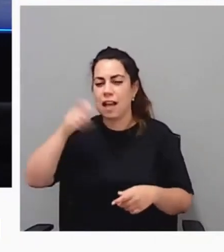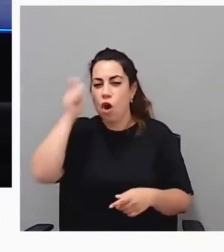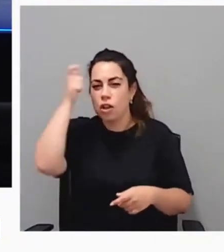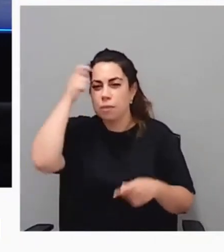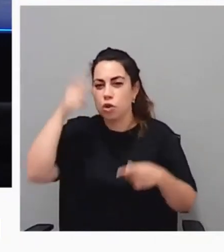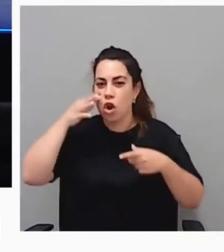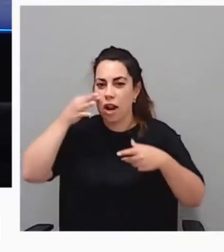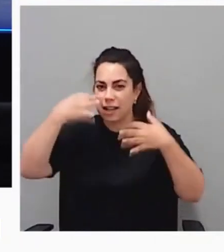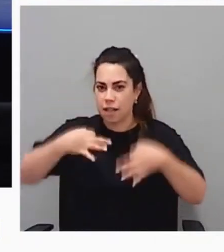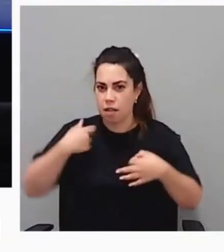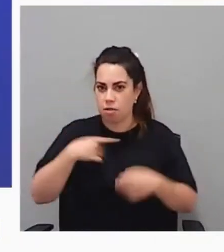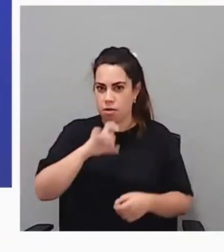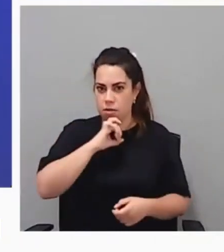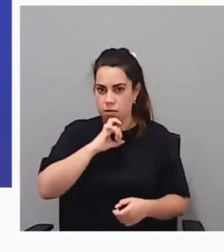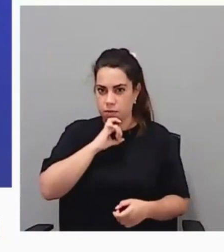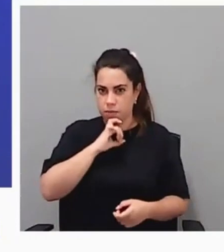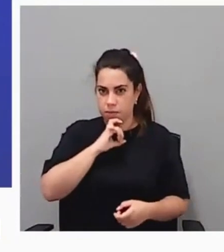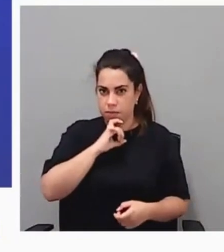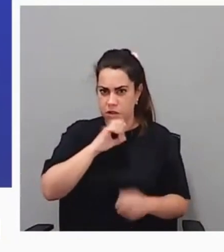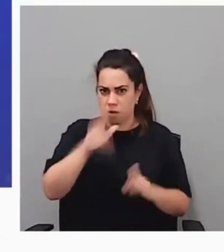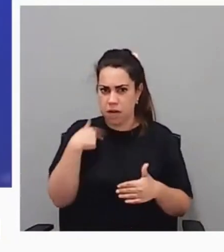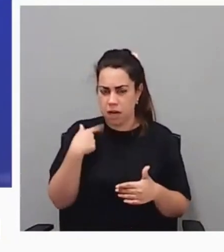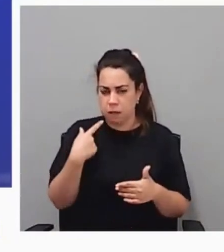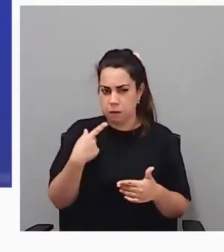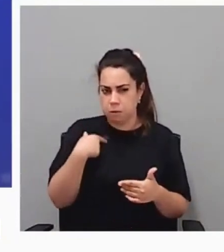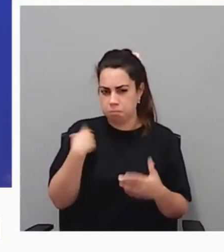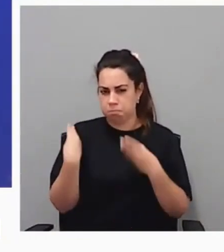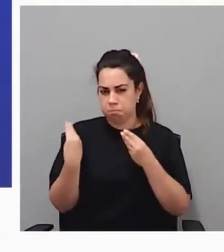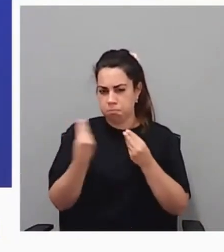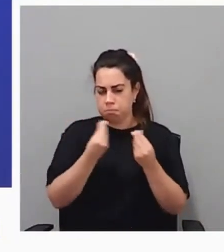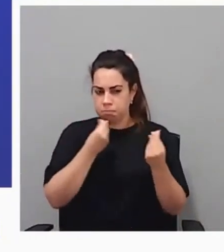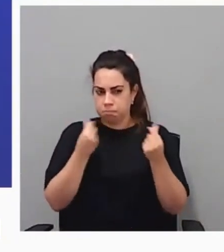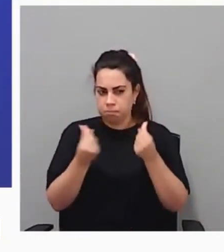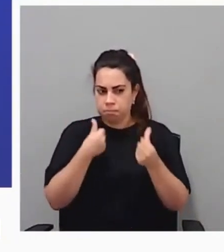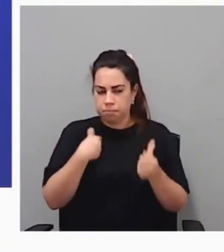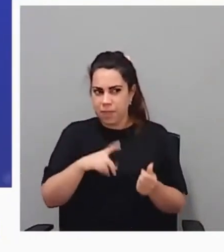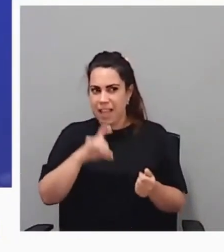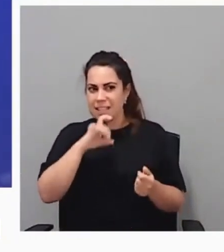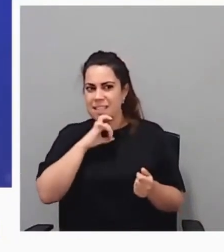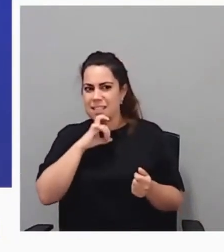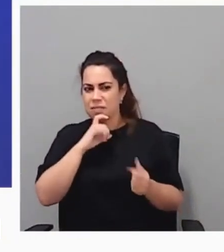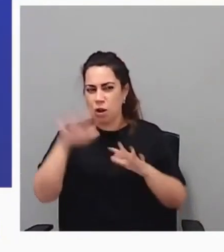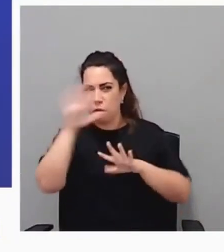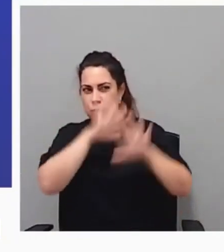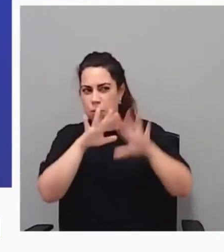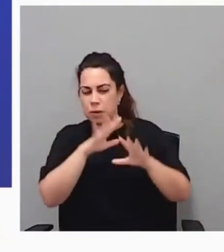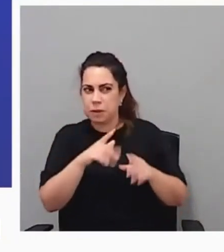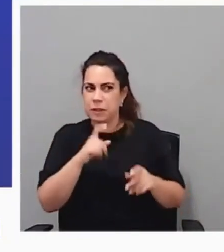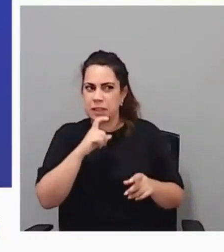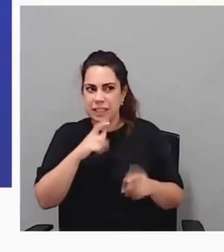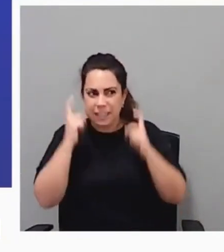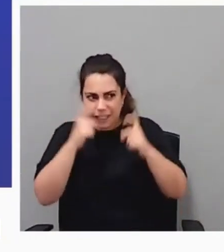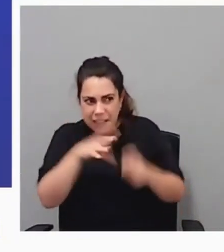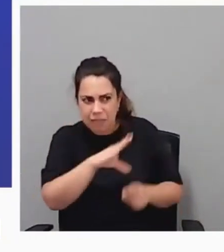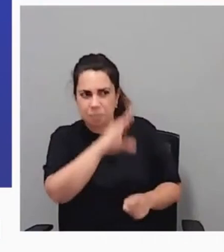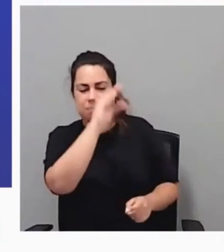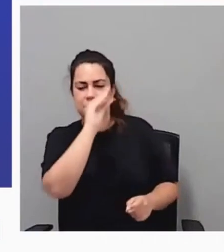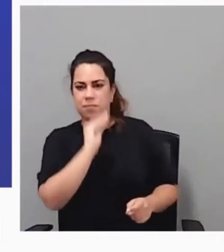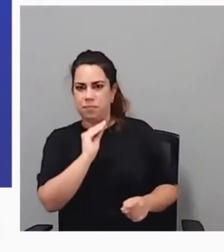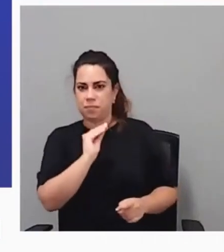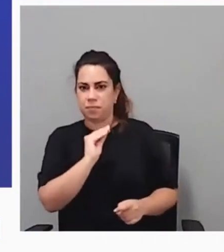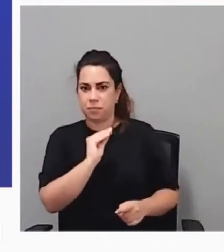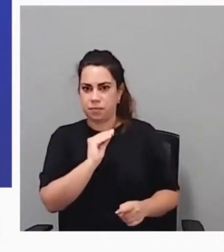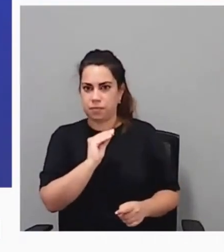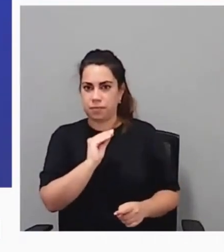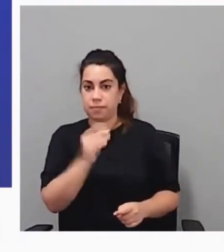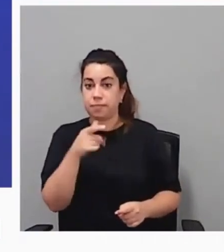intuición nos permite entender la complejidad, o por lo menos crear modelos de esa complejidad. Los